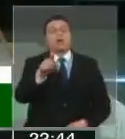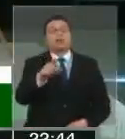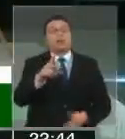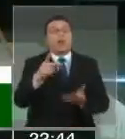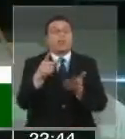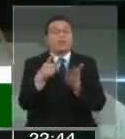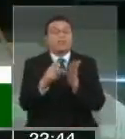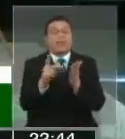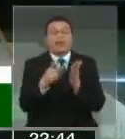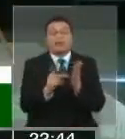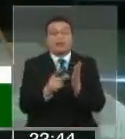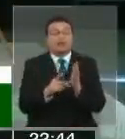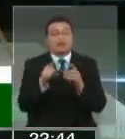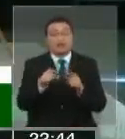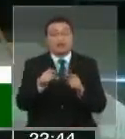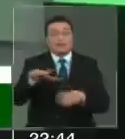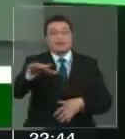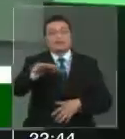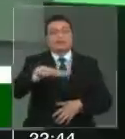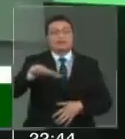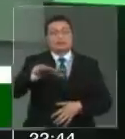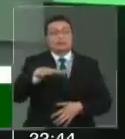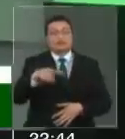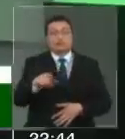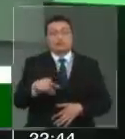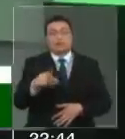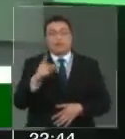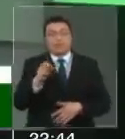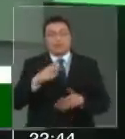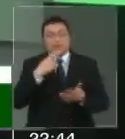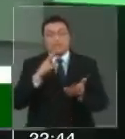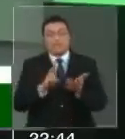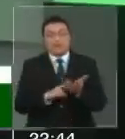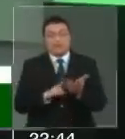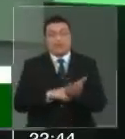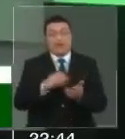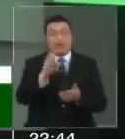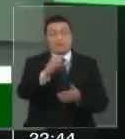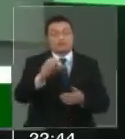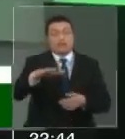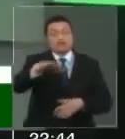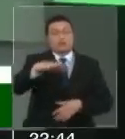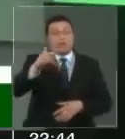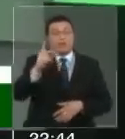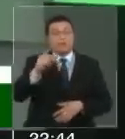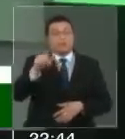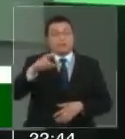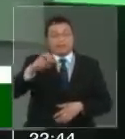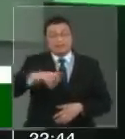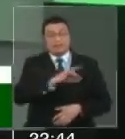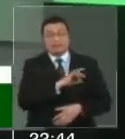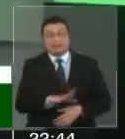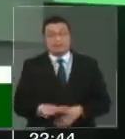diagnóstico de la situación, de la realidad de las personas en situación de discapacidad en Chile?